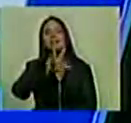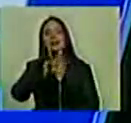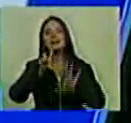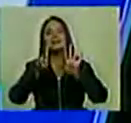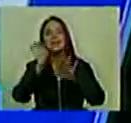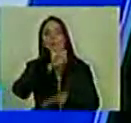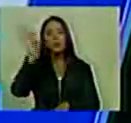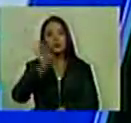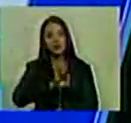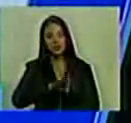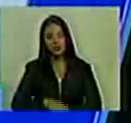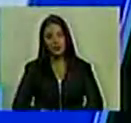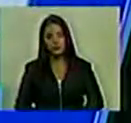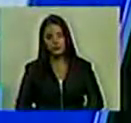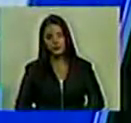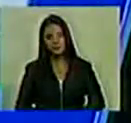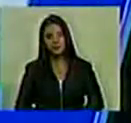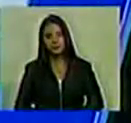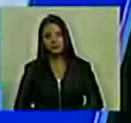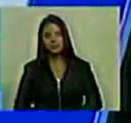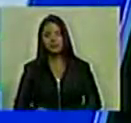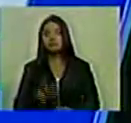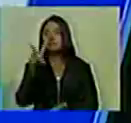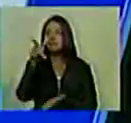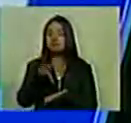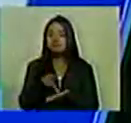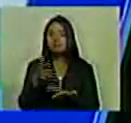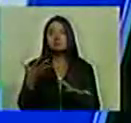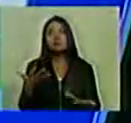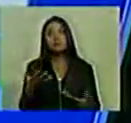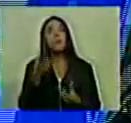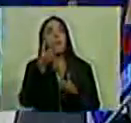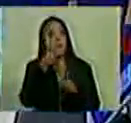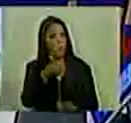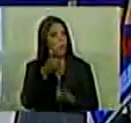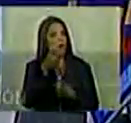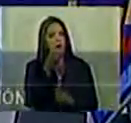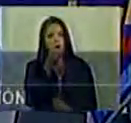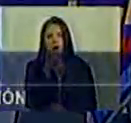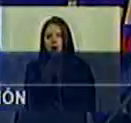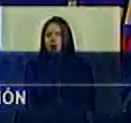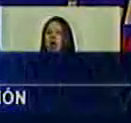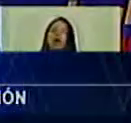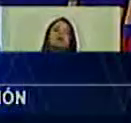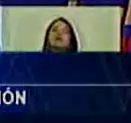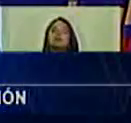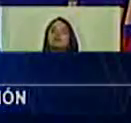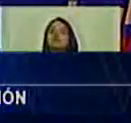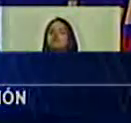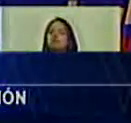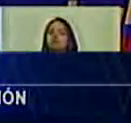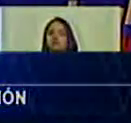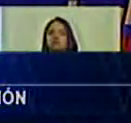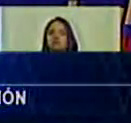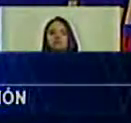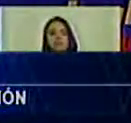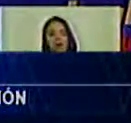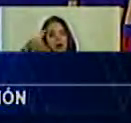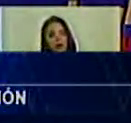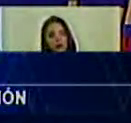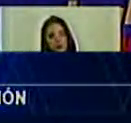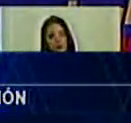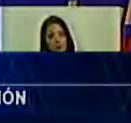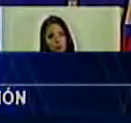47,36%, que es una participación muy buena para los niveles de participación en elecciones